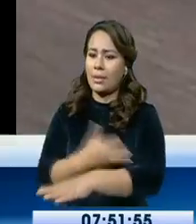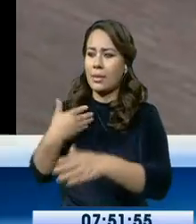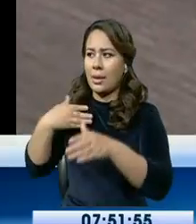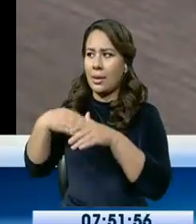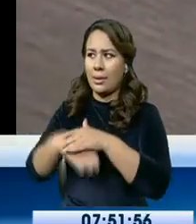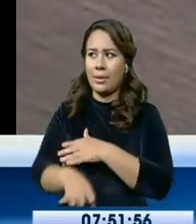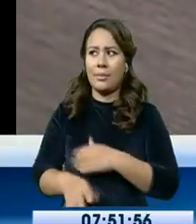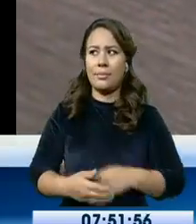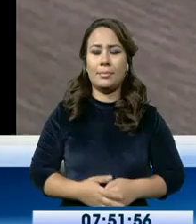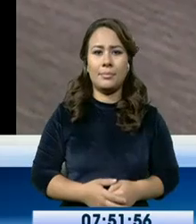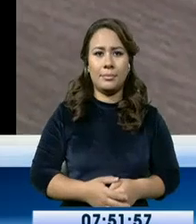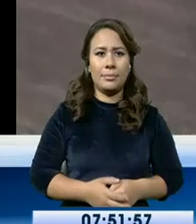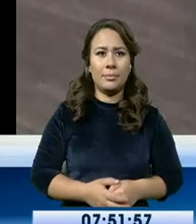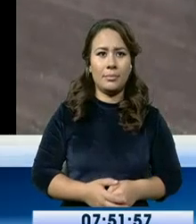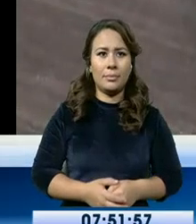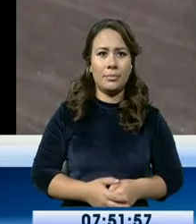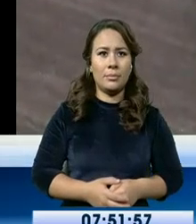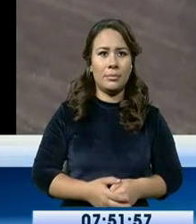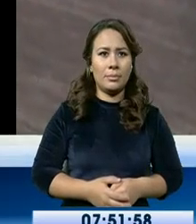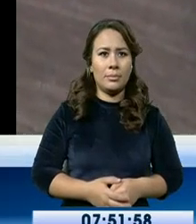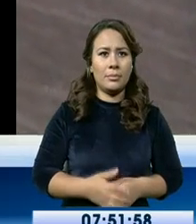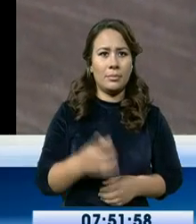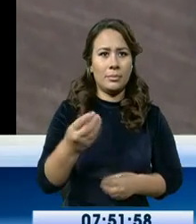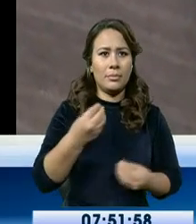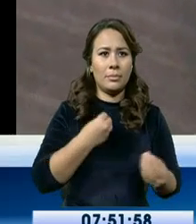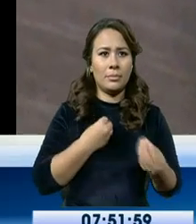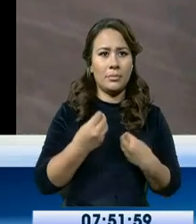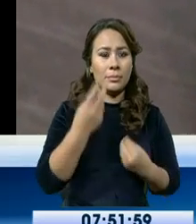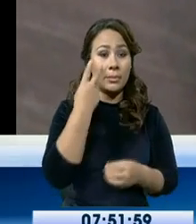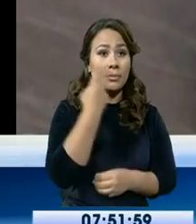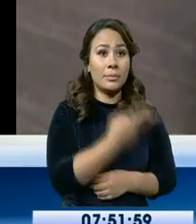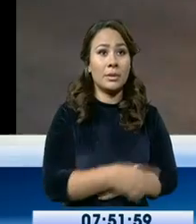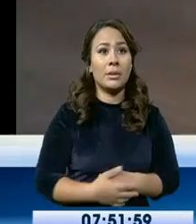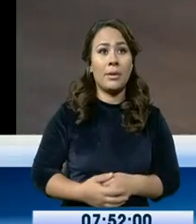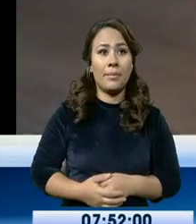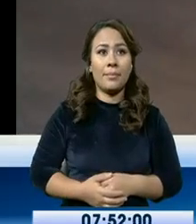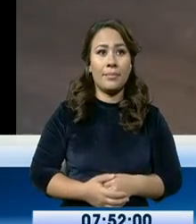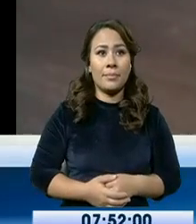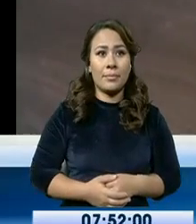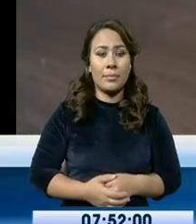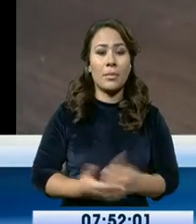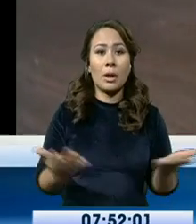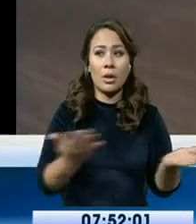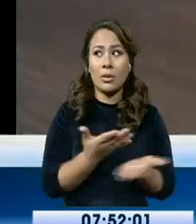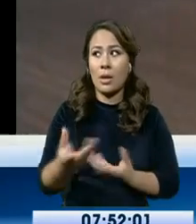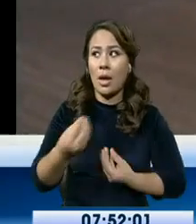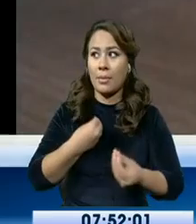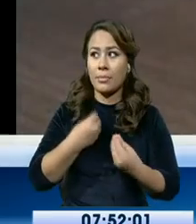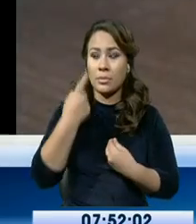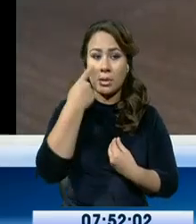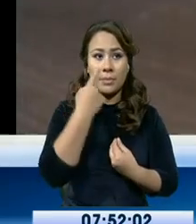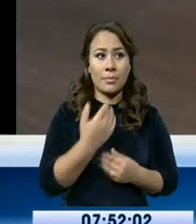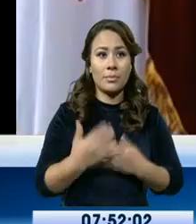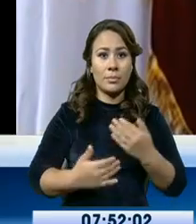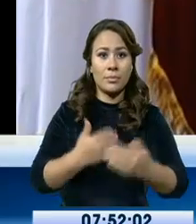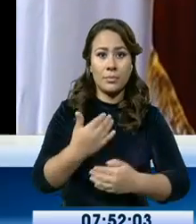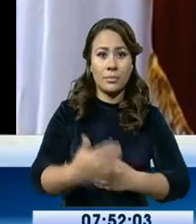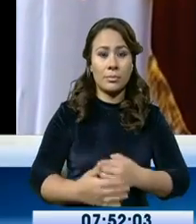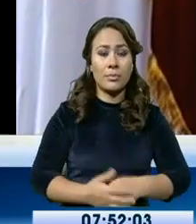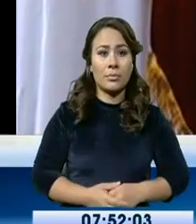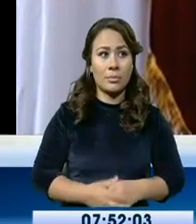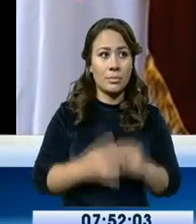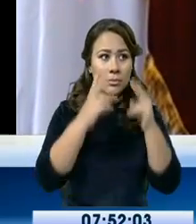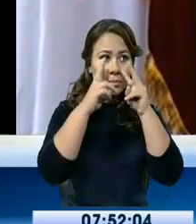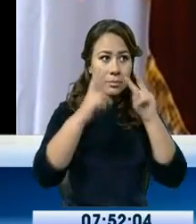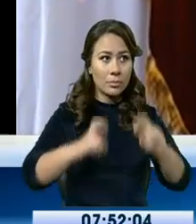íntimas sustancias sujetas a fiscalización, puesto que a través del detector Garrett se pudo alertar que llevaba alguna sustancia dentro de las partes